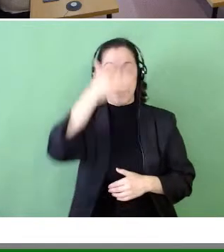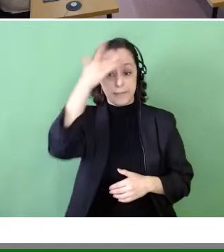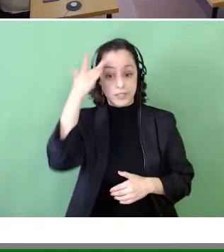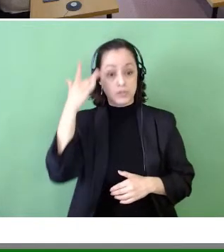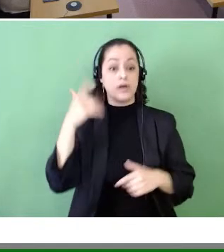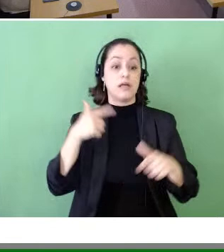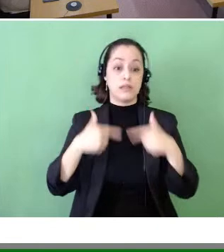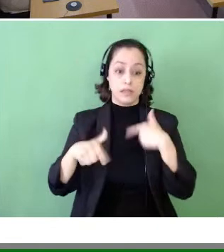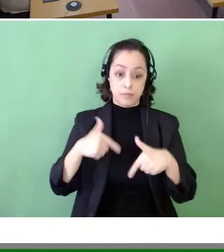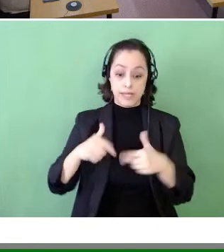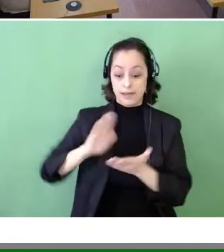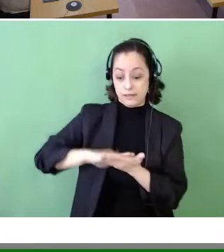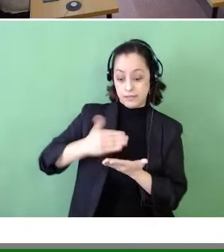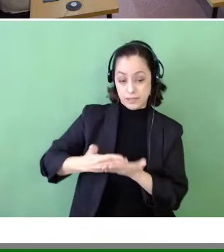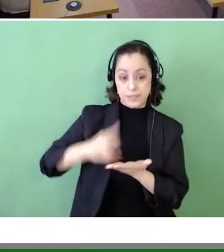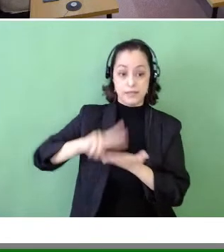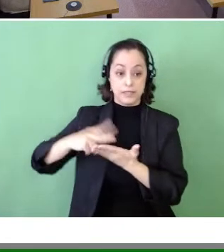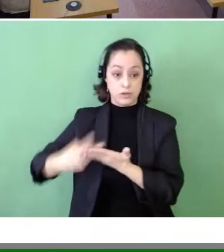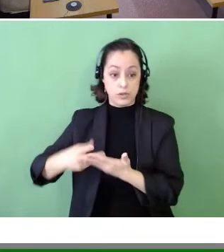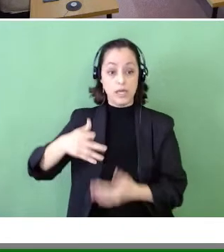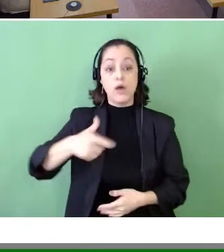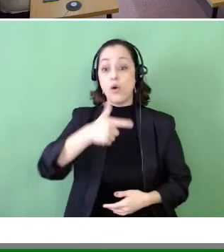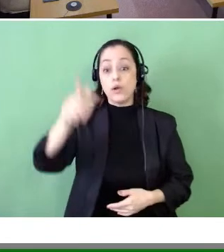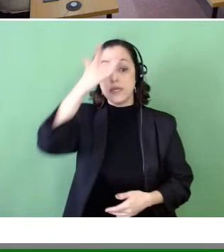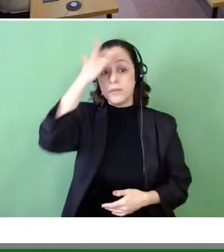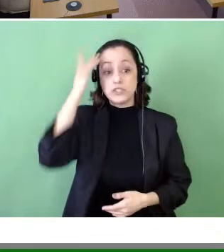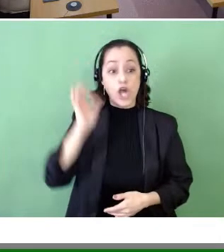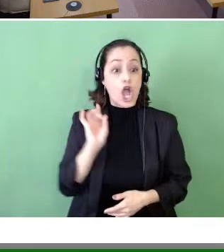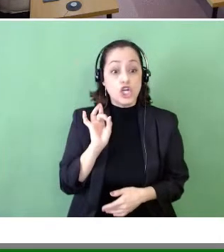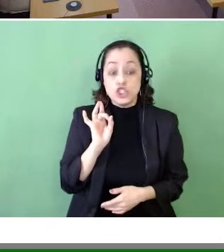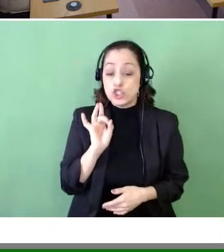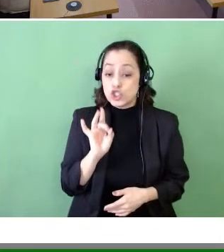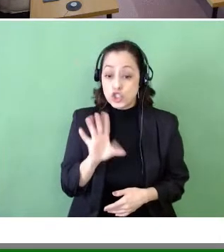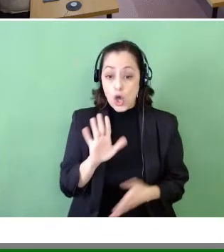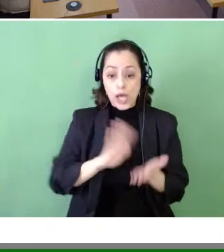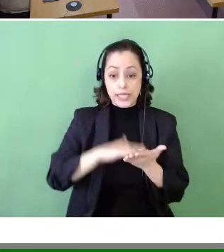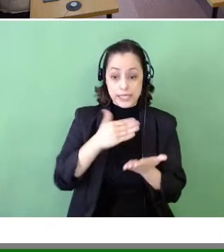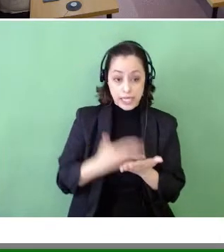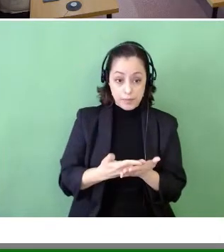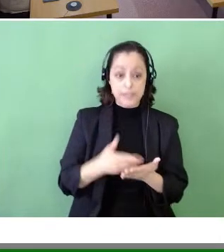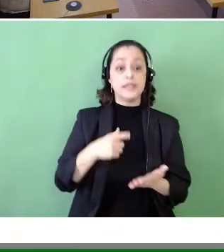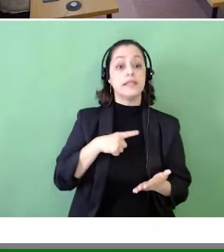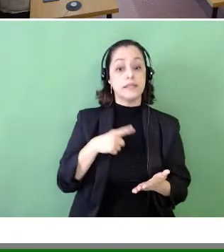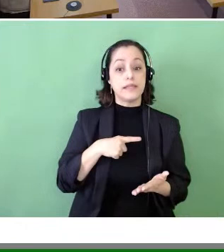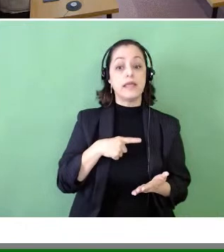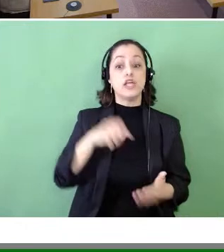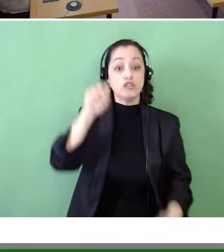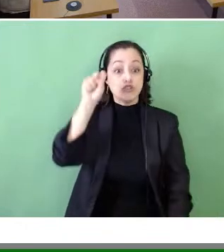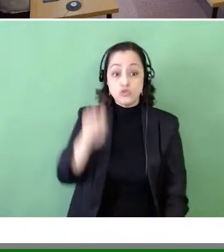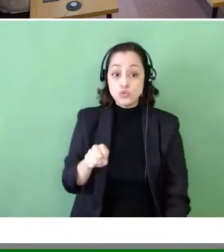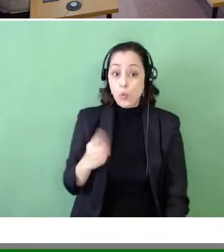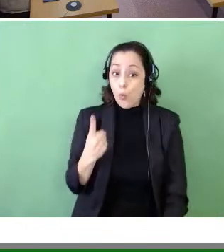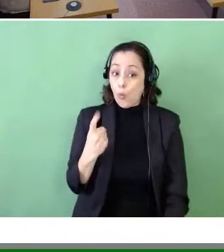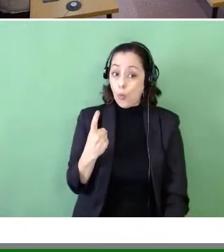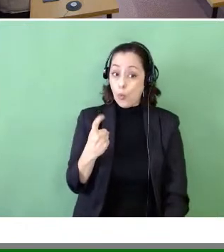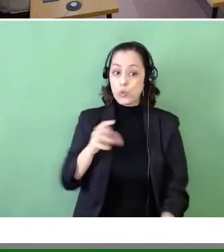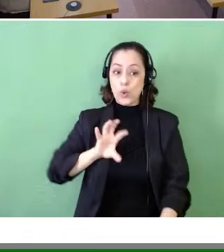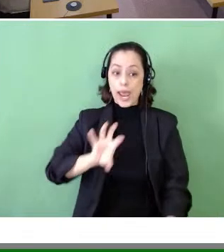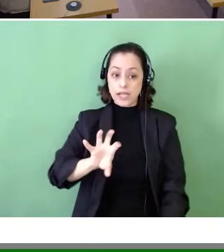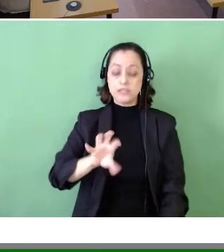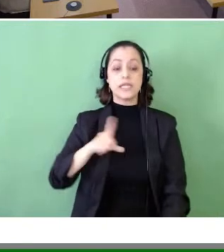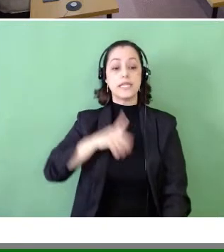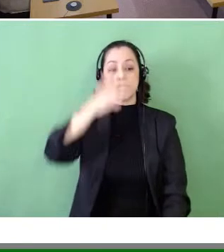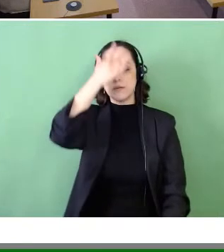y traductores, otros como solo como intérpretes, y solamente en el sur de Brasil encontramos personas